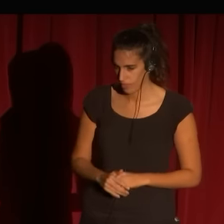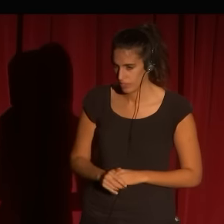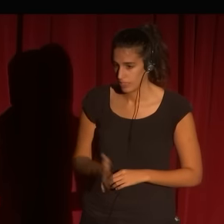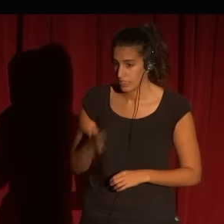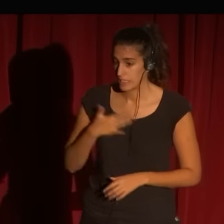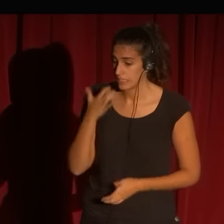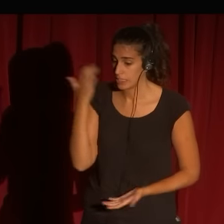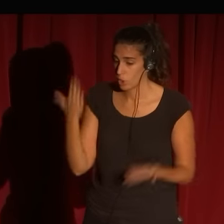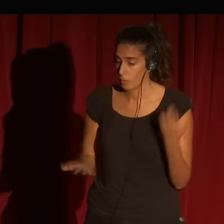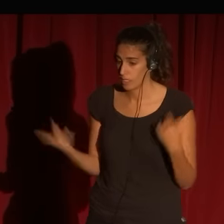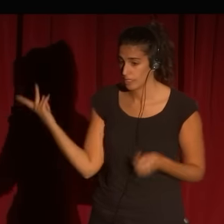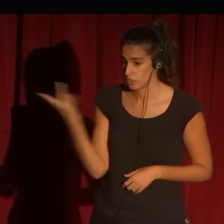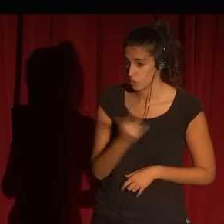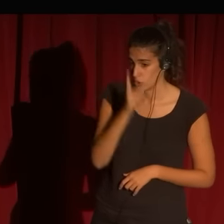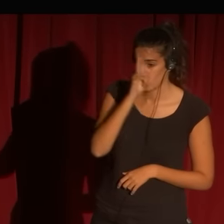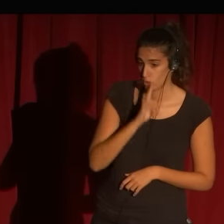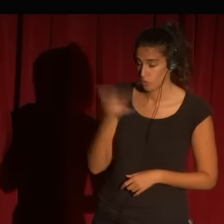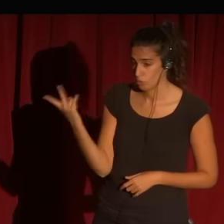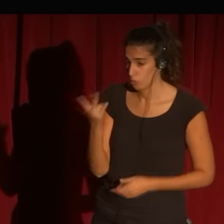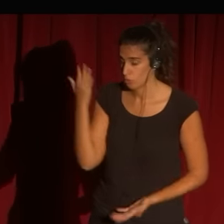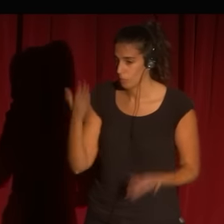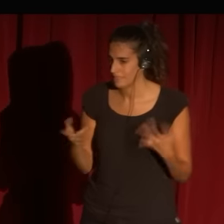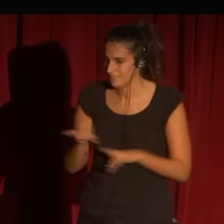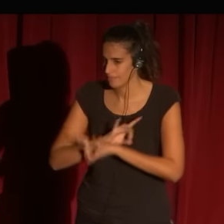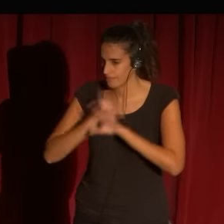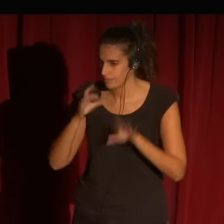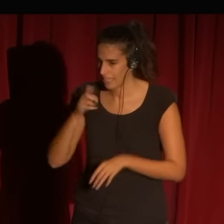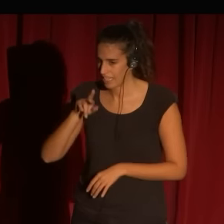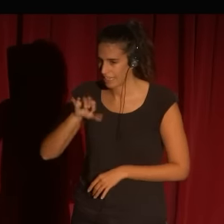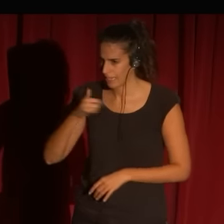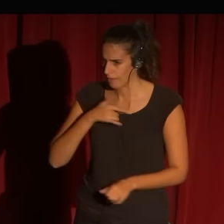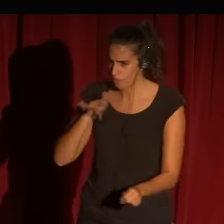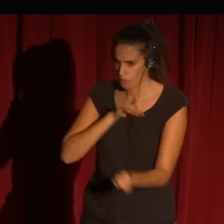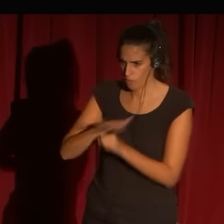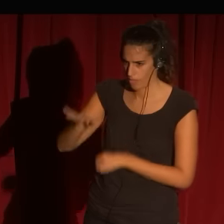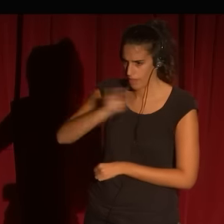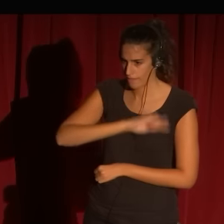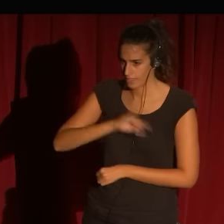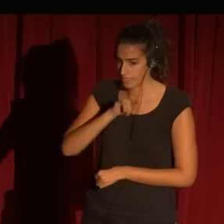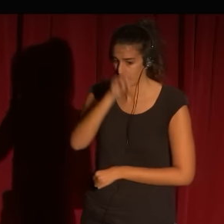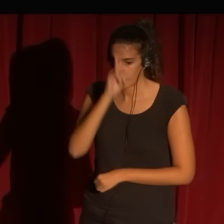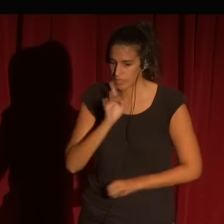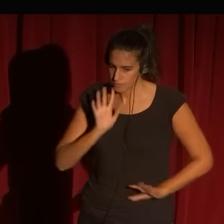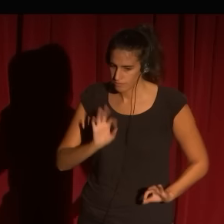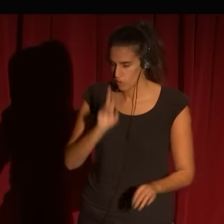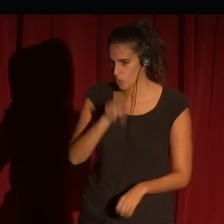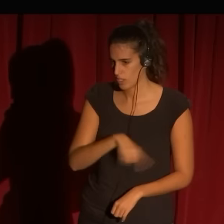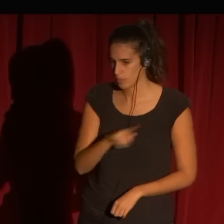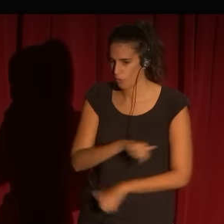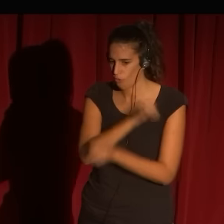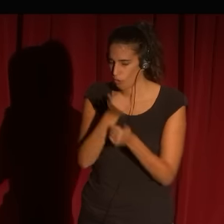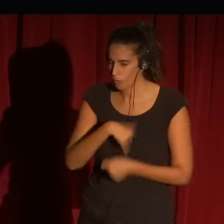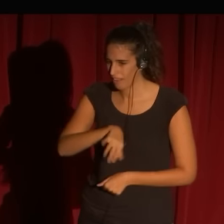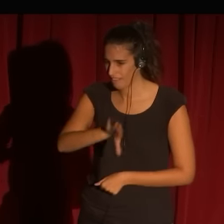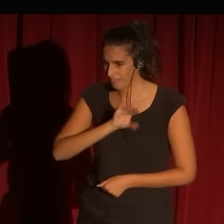creo que si compará estos dos tipos de imágenes también es muy claro que Clara Peters está muy influida No digo que por esta imagen en concreto pero sí por esta manera de